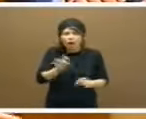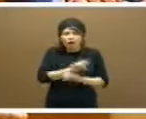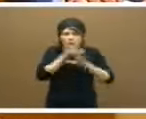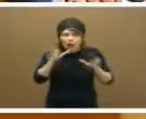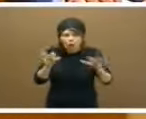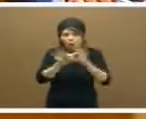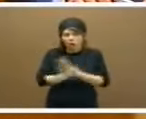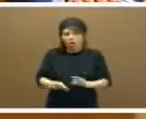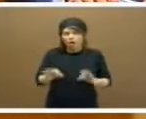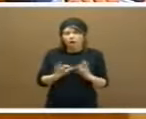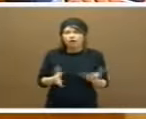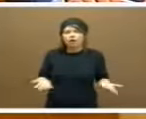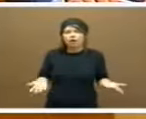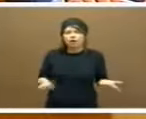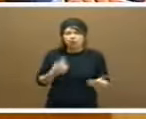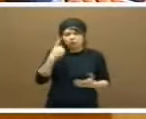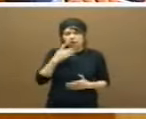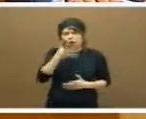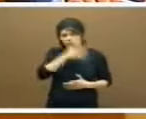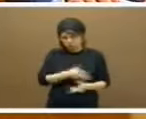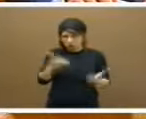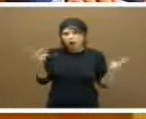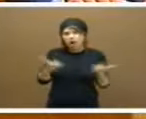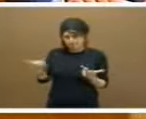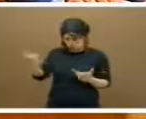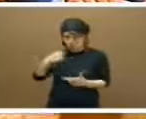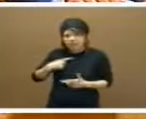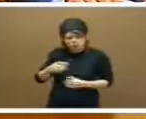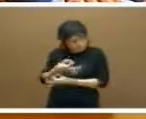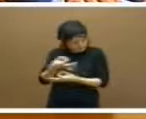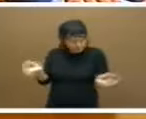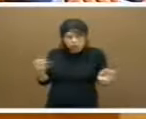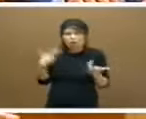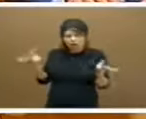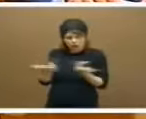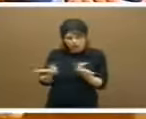concretado, habida cuenta de que las acusaciones son muy graves, como usted muy bien ha indicado,